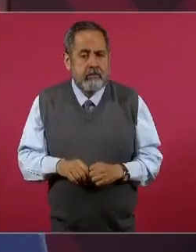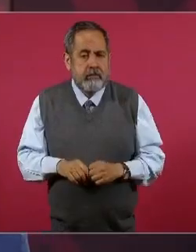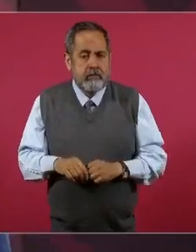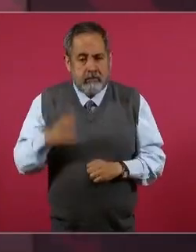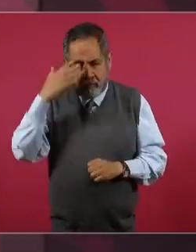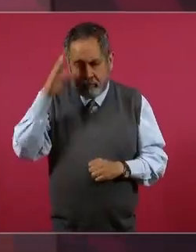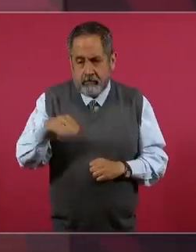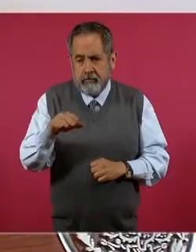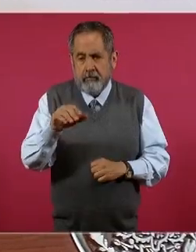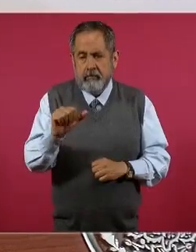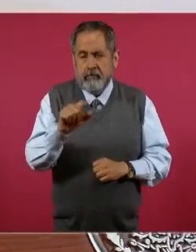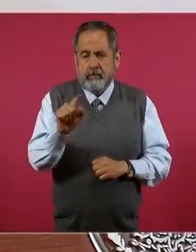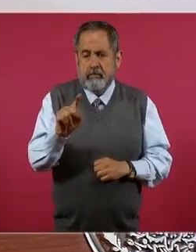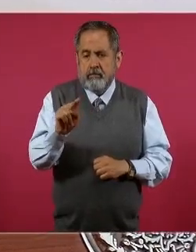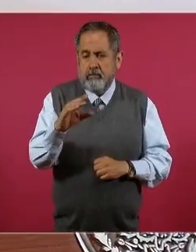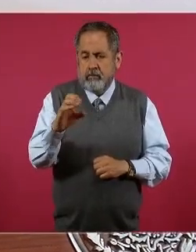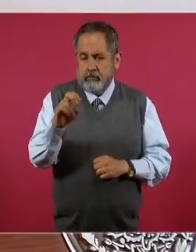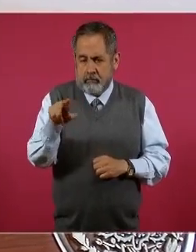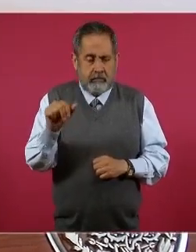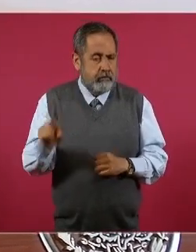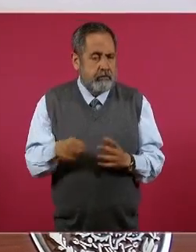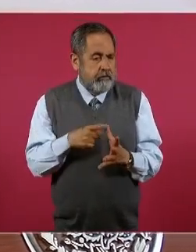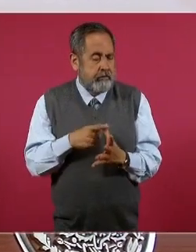la señora Azucena,